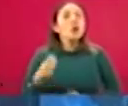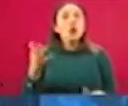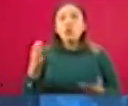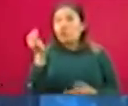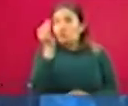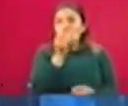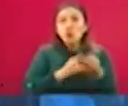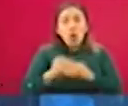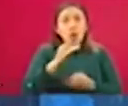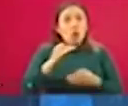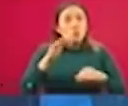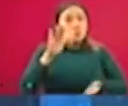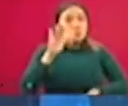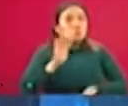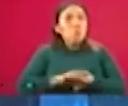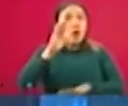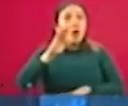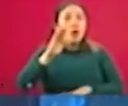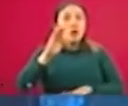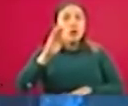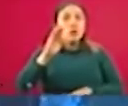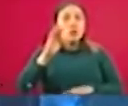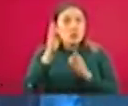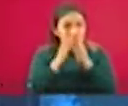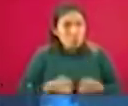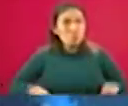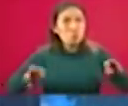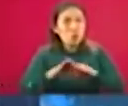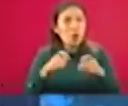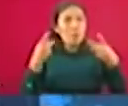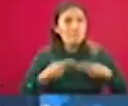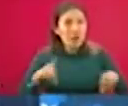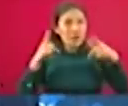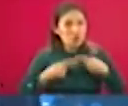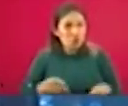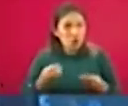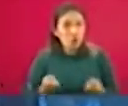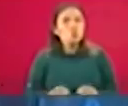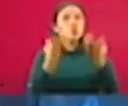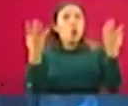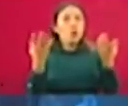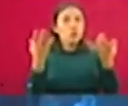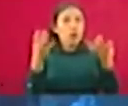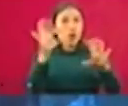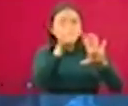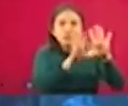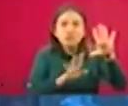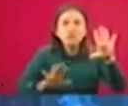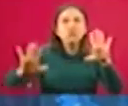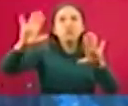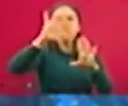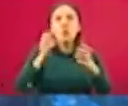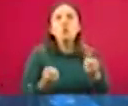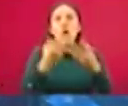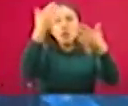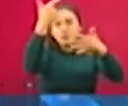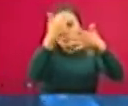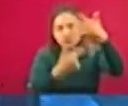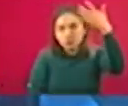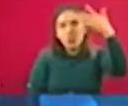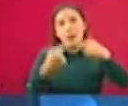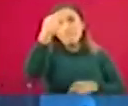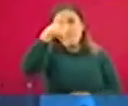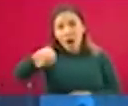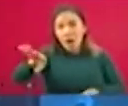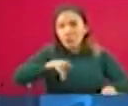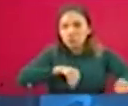entrenamiento obviamente que no tienen, pero ellos con lo que contribuyen es con el número de diagnósticos positivos. Ahora, una proporción importante de